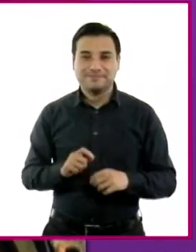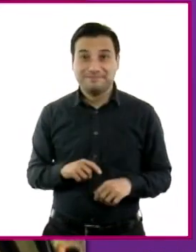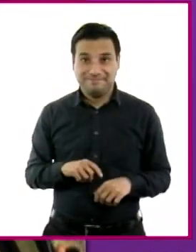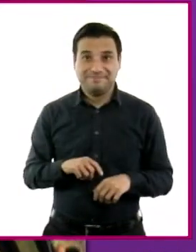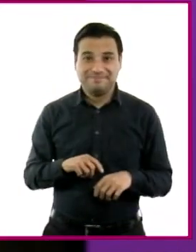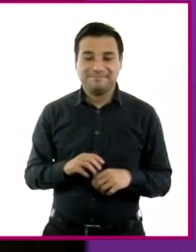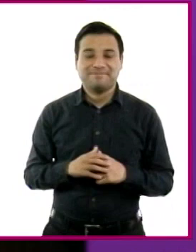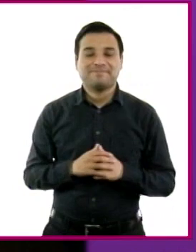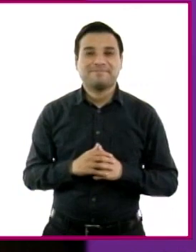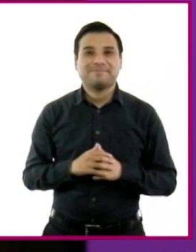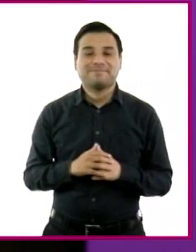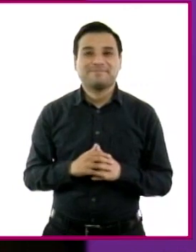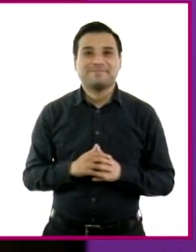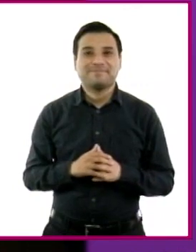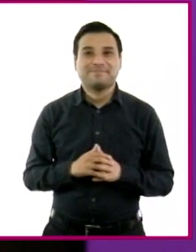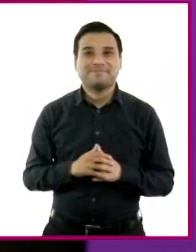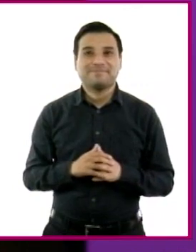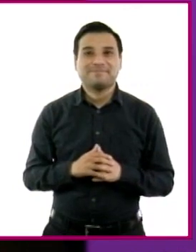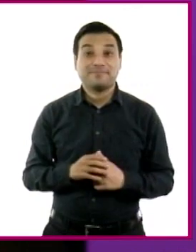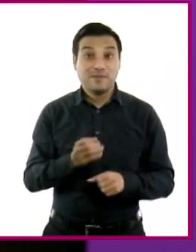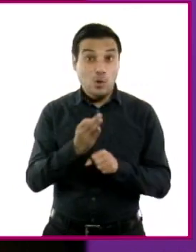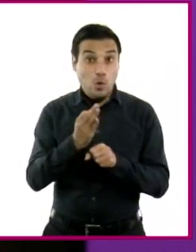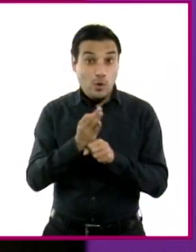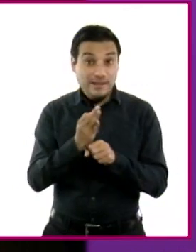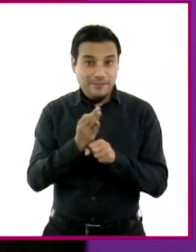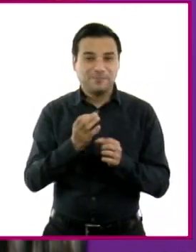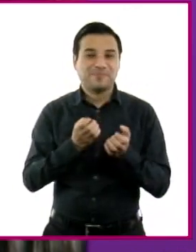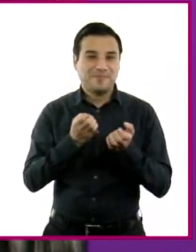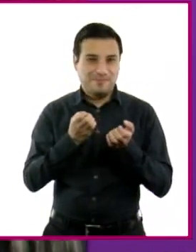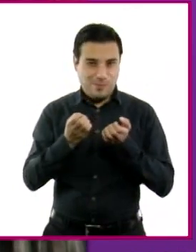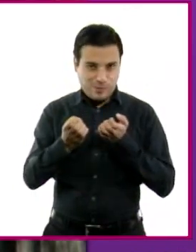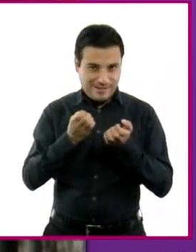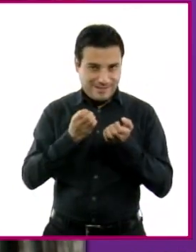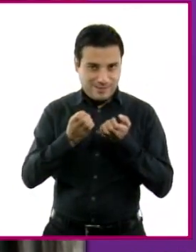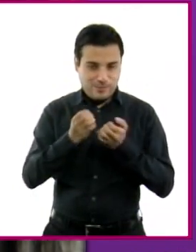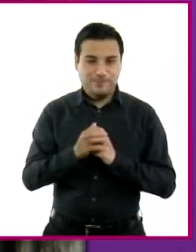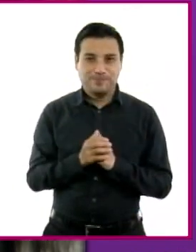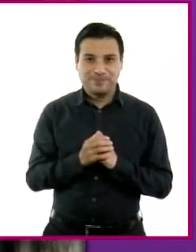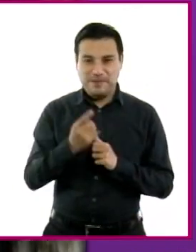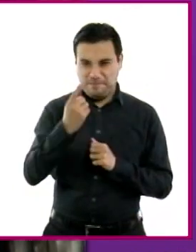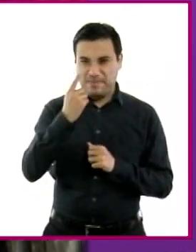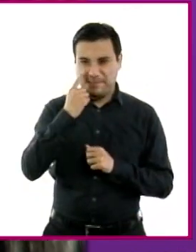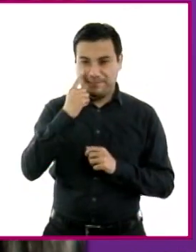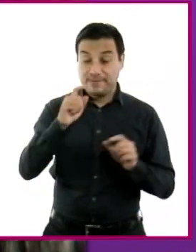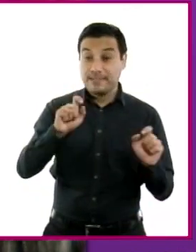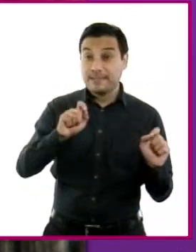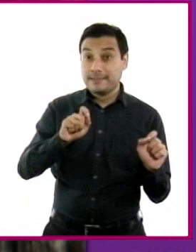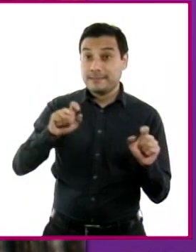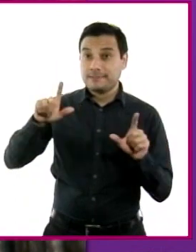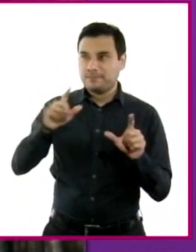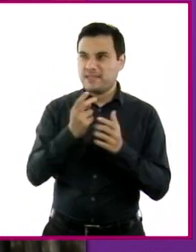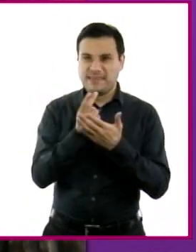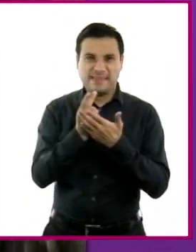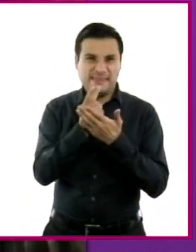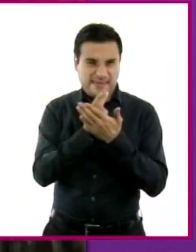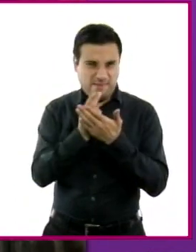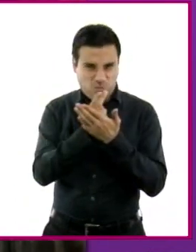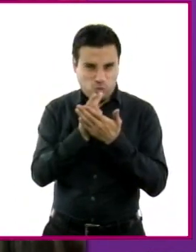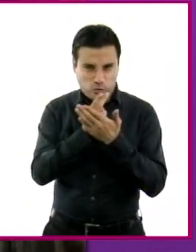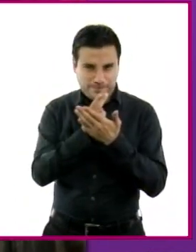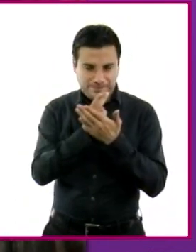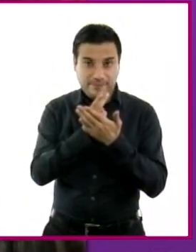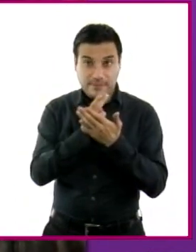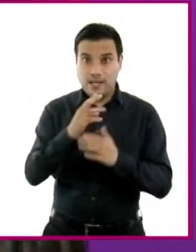escribimos. Es el momento de hacer un breve ejercicio. Observen las ilustraciones que aparecen con cada una